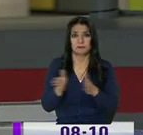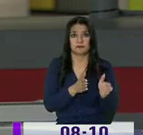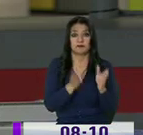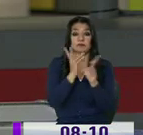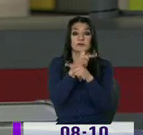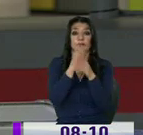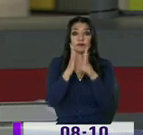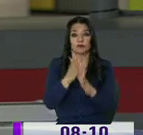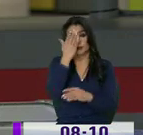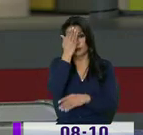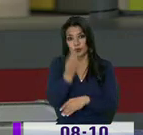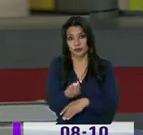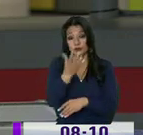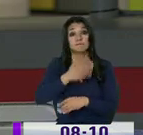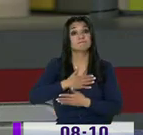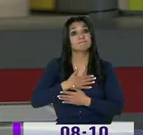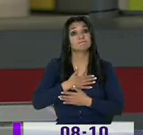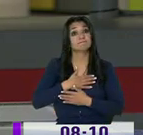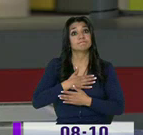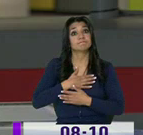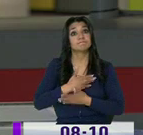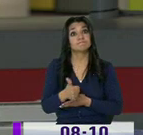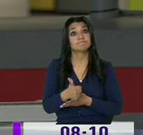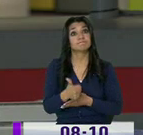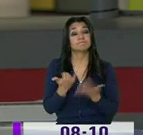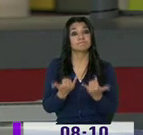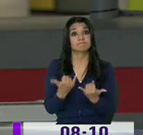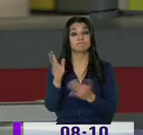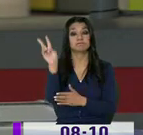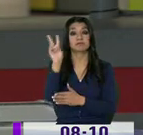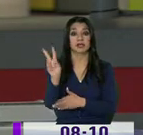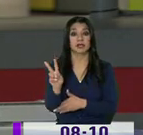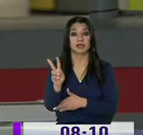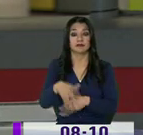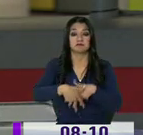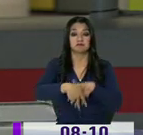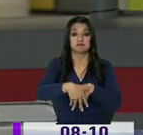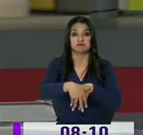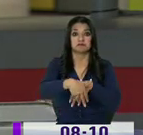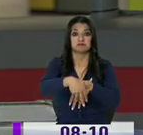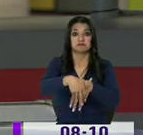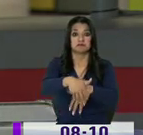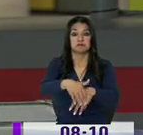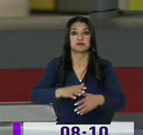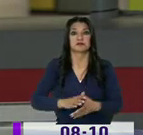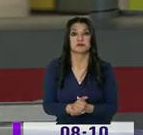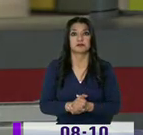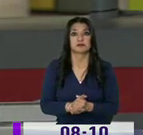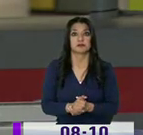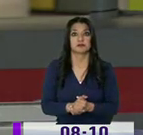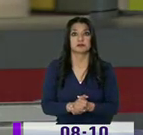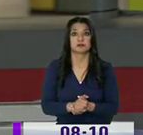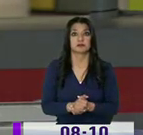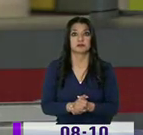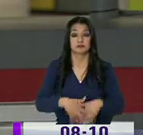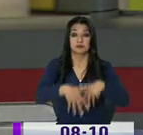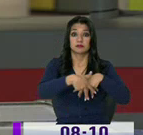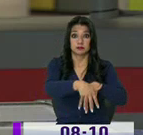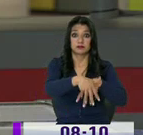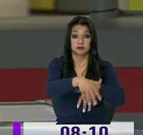Mahatma, buenos días para ti. ¿Cómo andamos en este día viernes de paralización por...? Tú sabes que estamos paralizados,